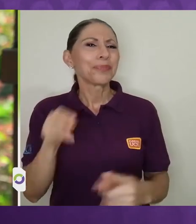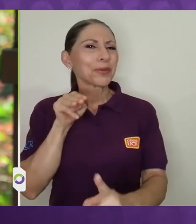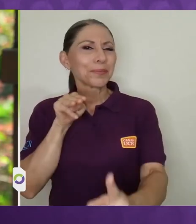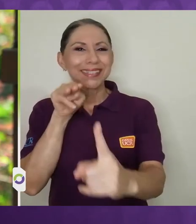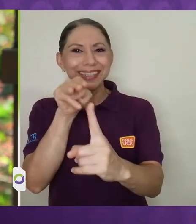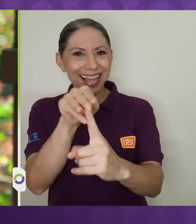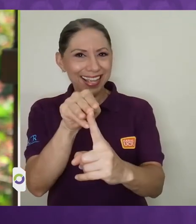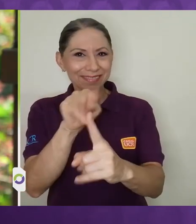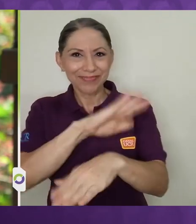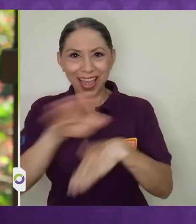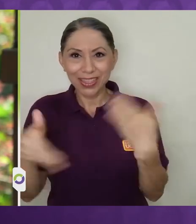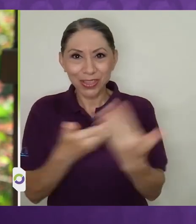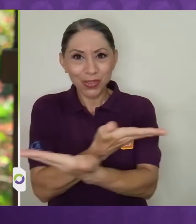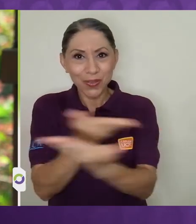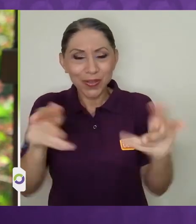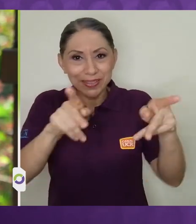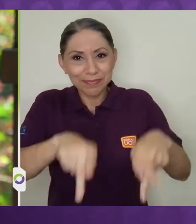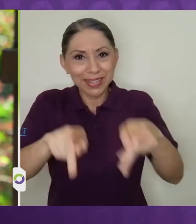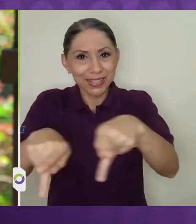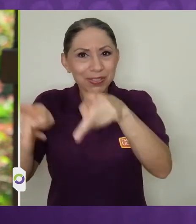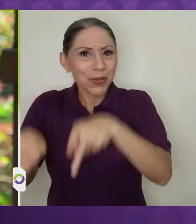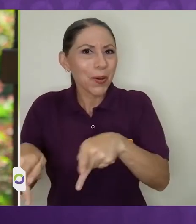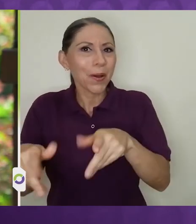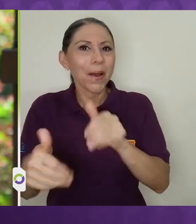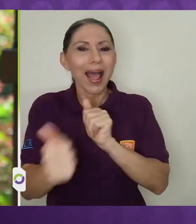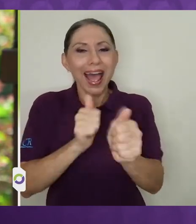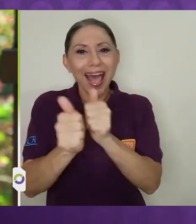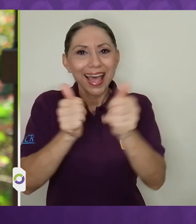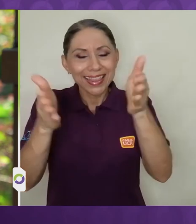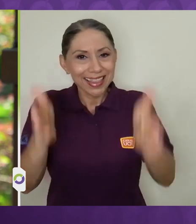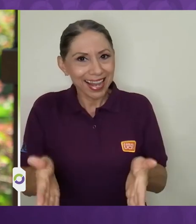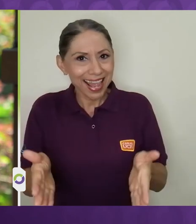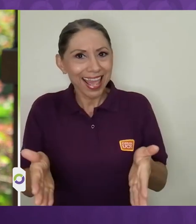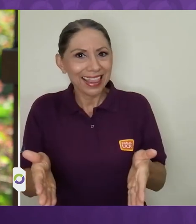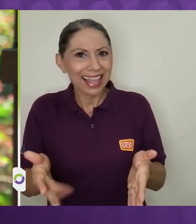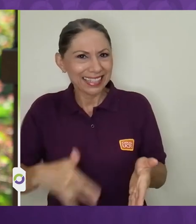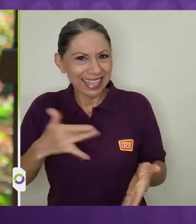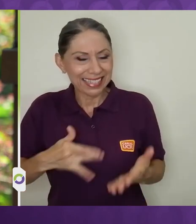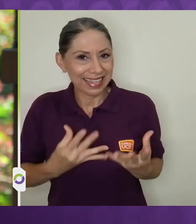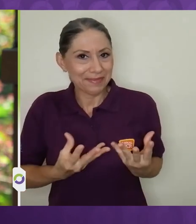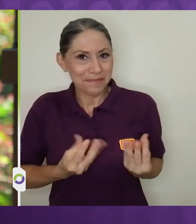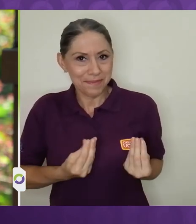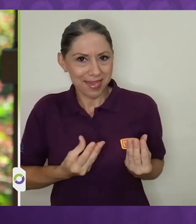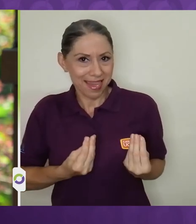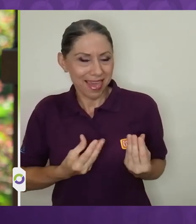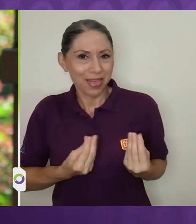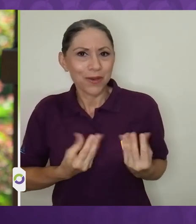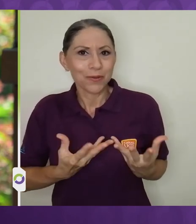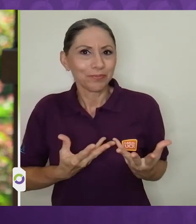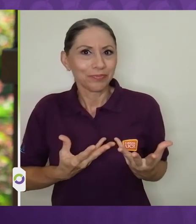Bueno, un mensaje que le daría a todas esas personas o atletas que les da miedo